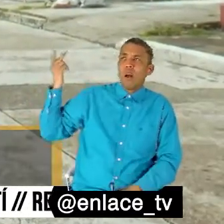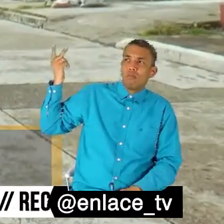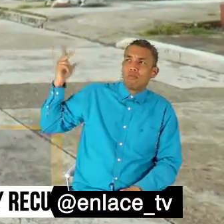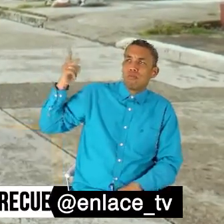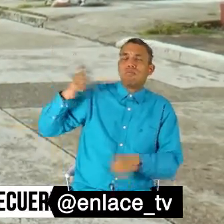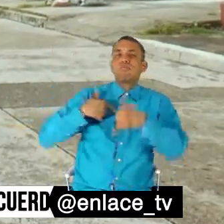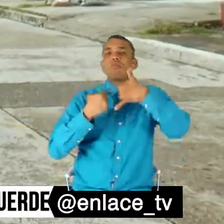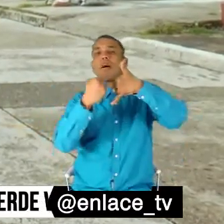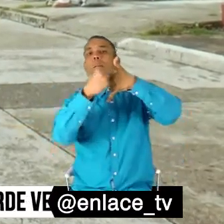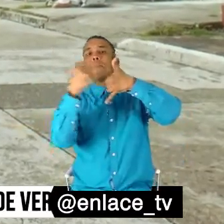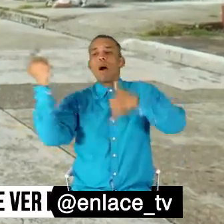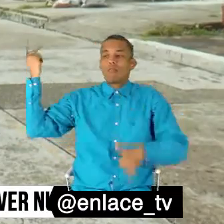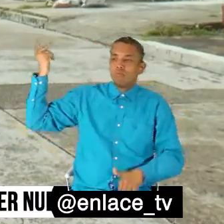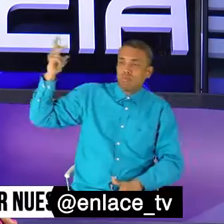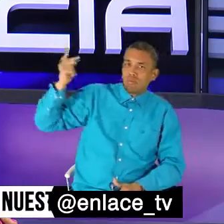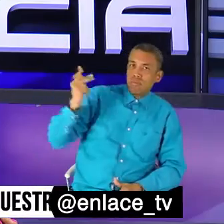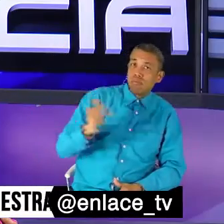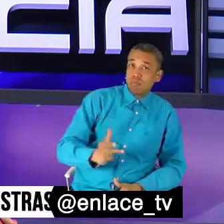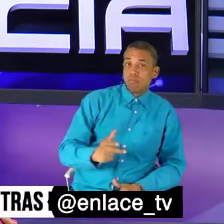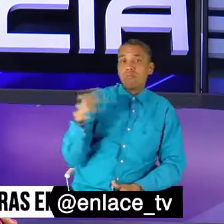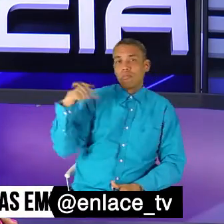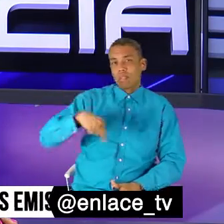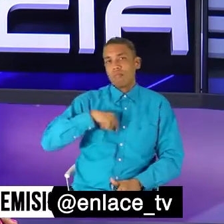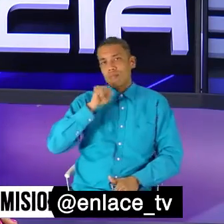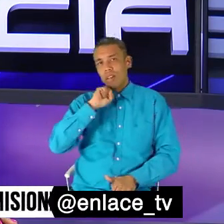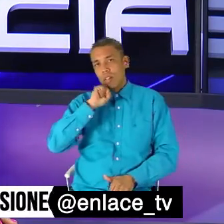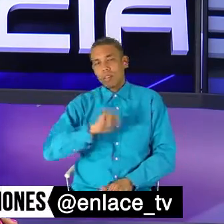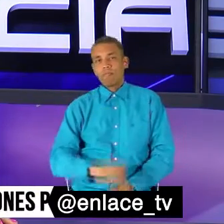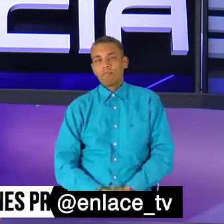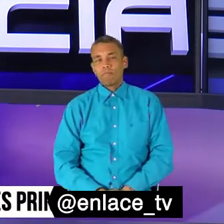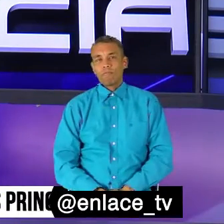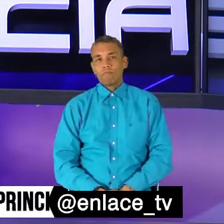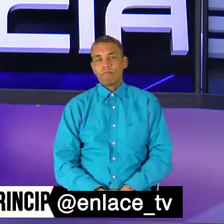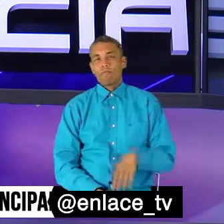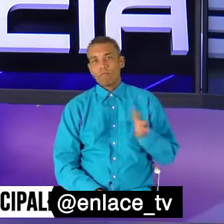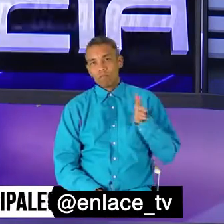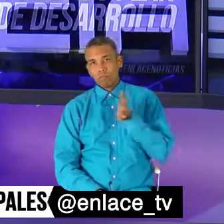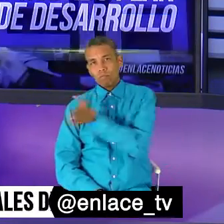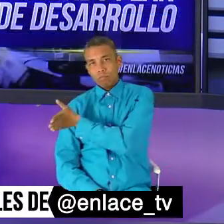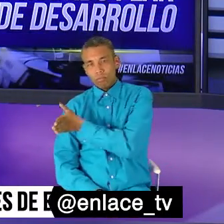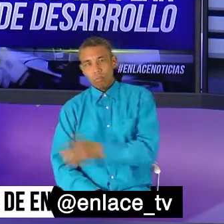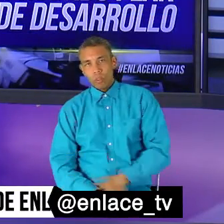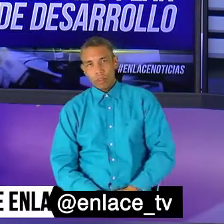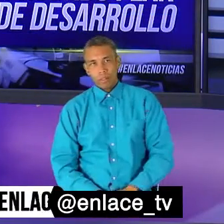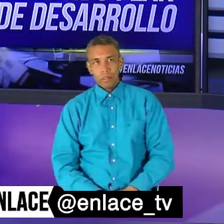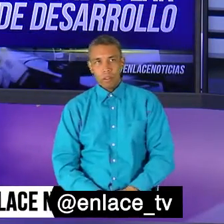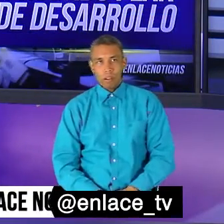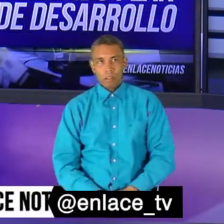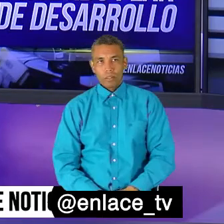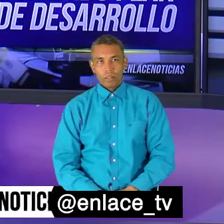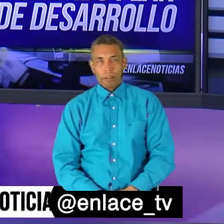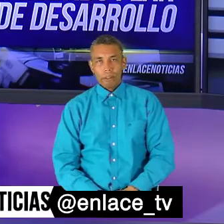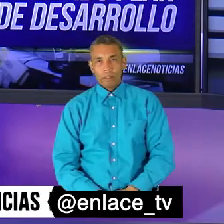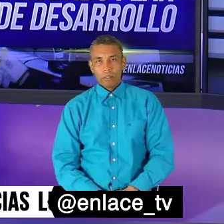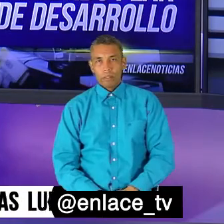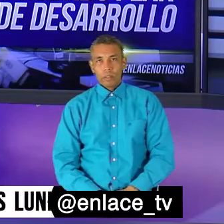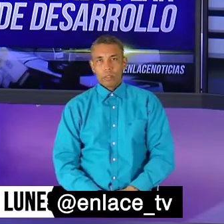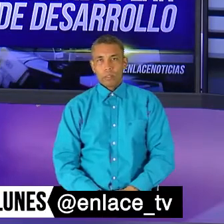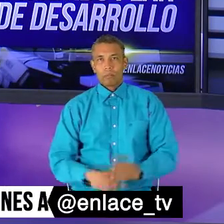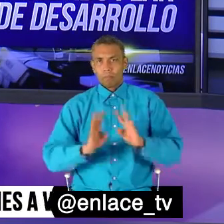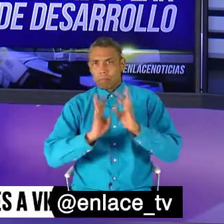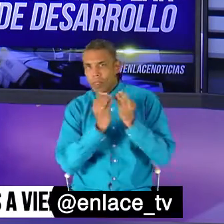con su hermana menor. Y en otras noticias, el Consejo de Barranca Bermeja aprobó este miércoles el Plan de Desarrollo del